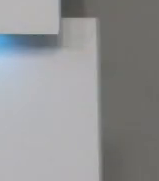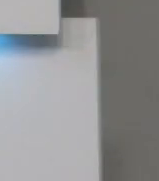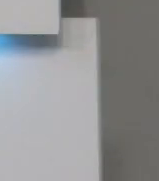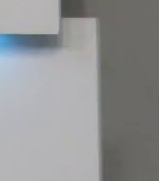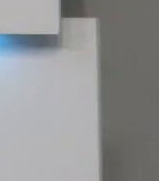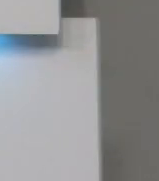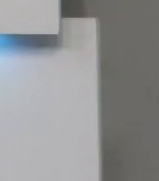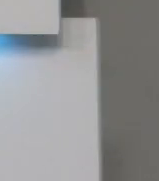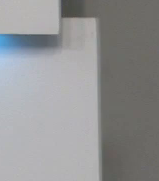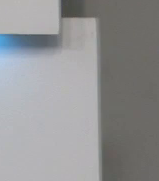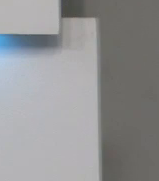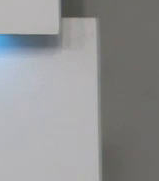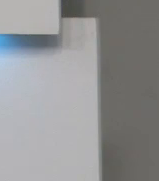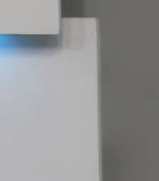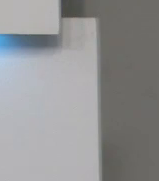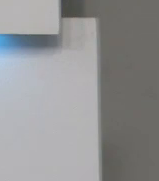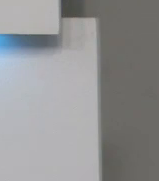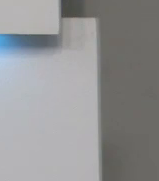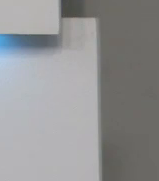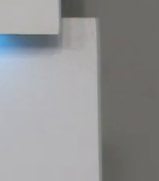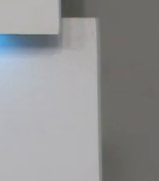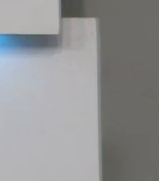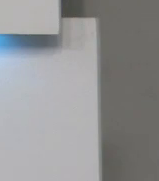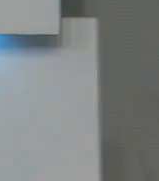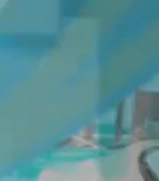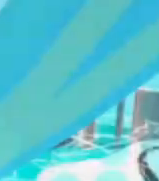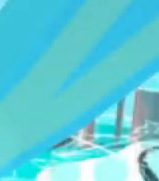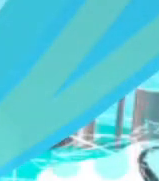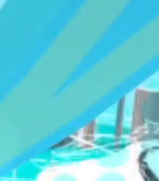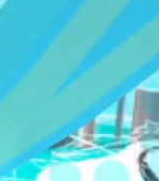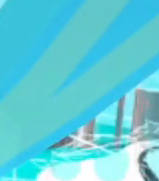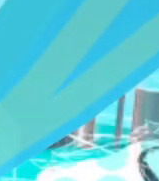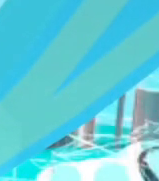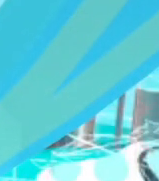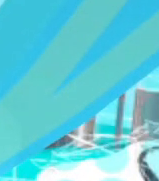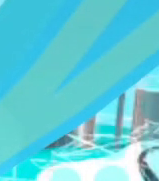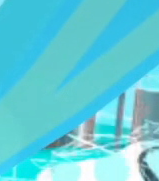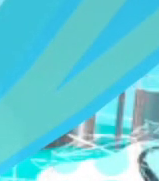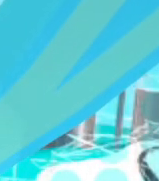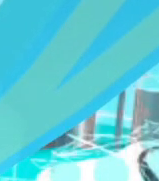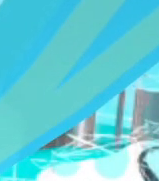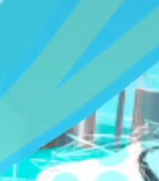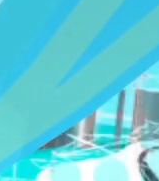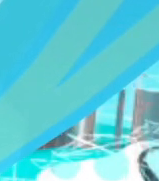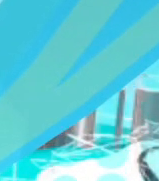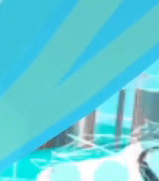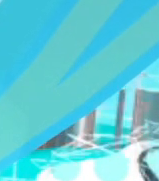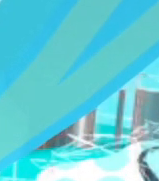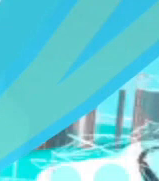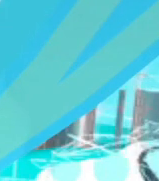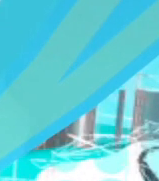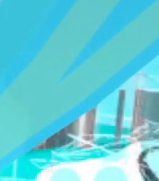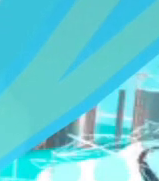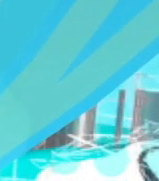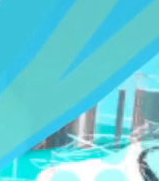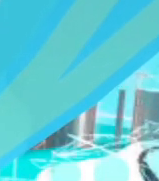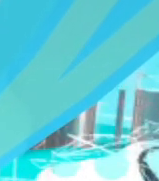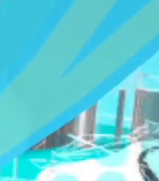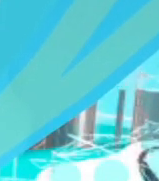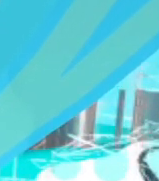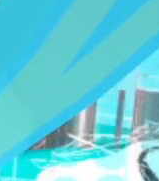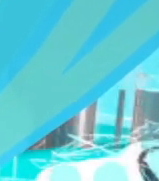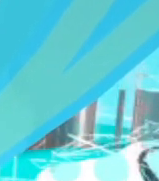Y para quienes tienen operaciones que hacer en moneda extranjera, vamos a ver ahora